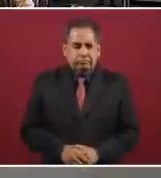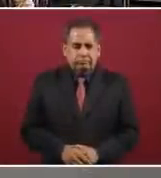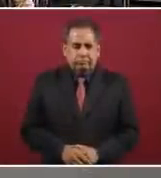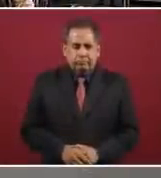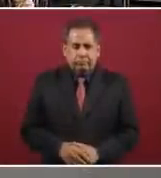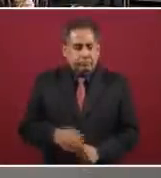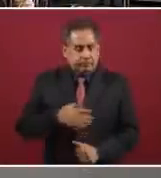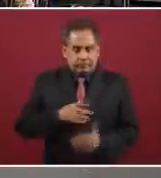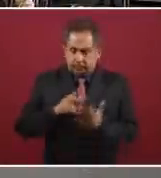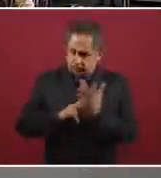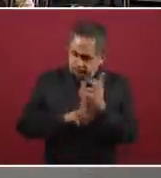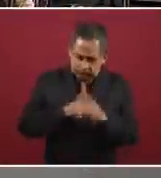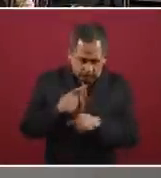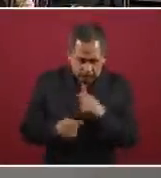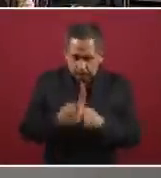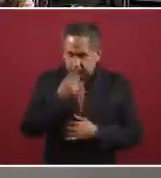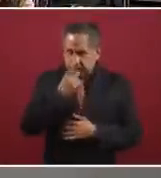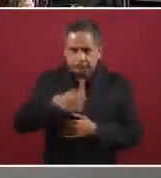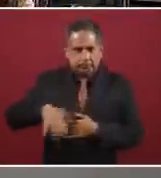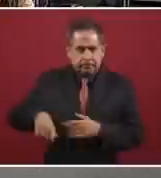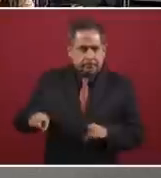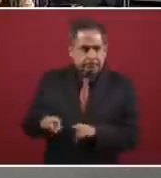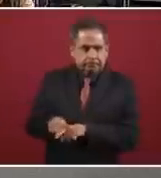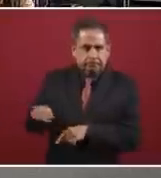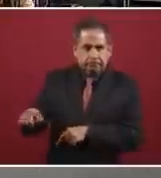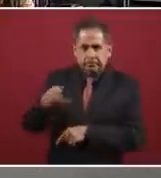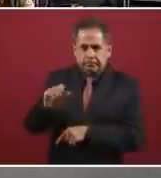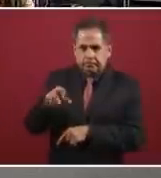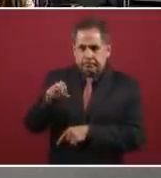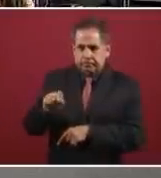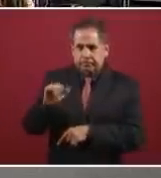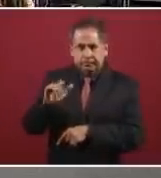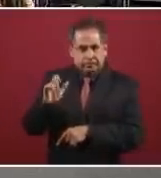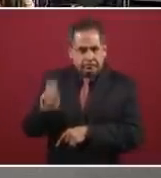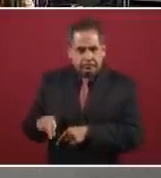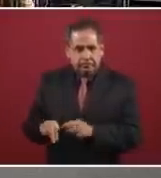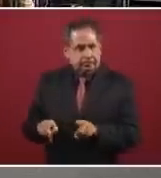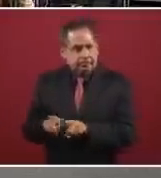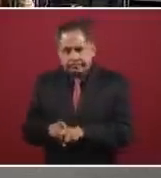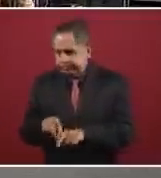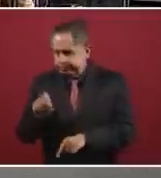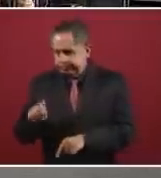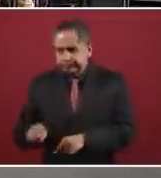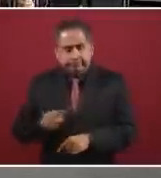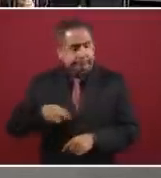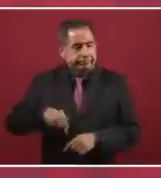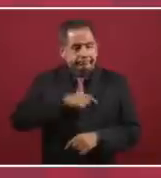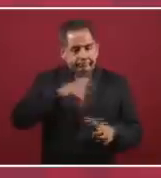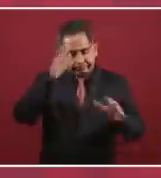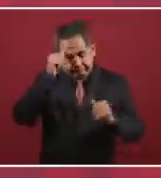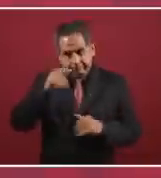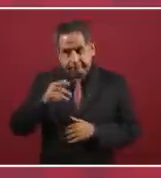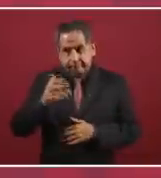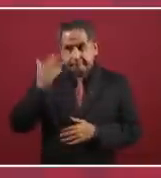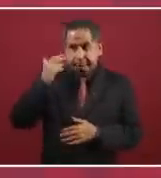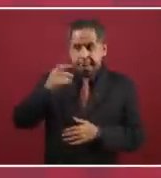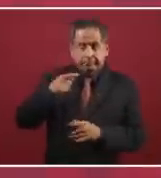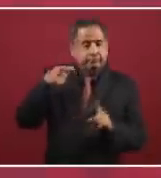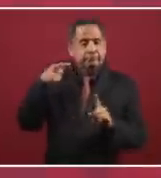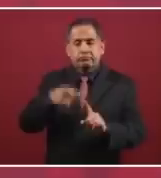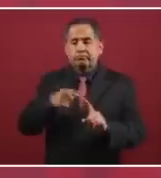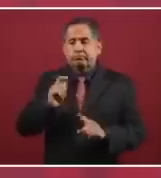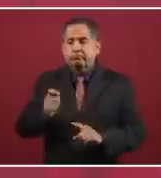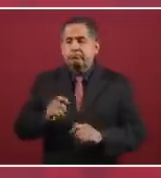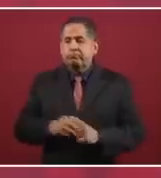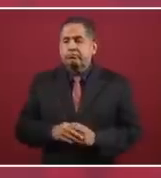Bueno, yo vuelvo a reafirmar el comentario de Carlos Slim. Definitivamente los acuerdos no tenían una